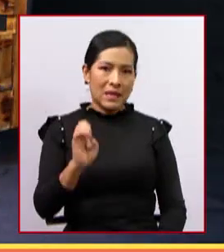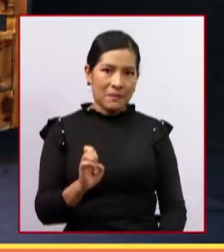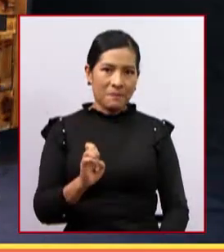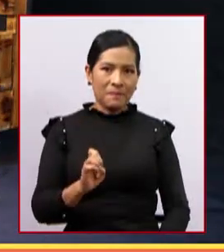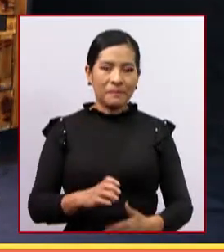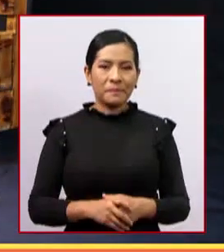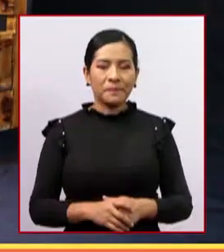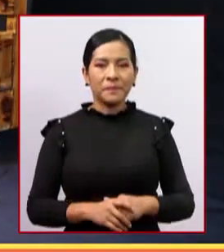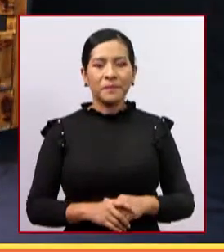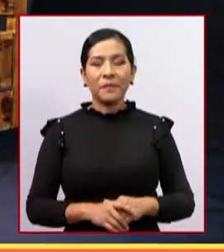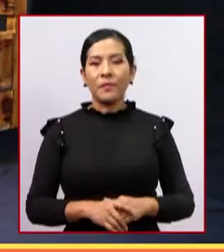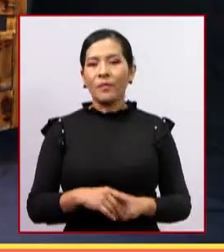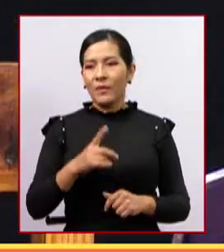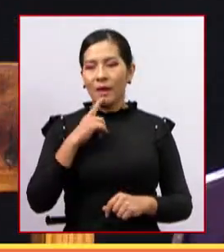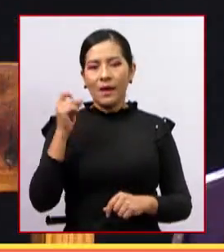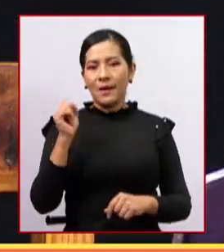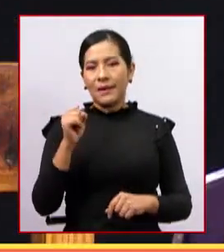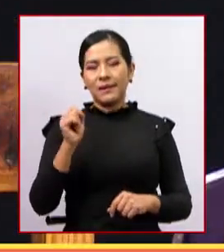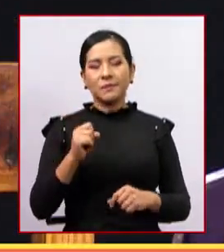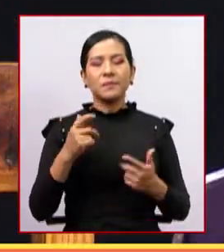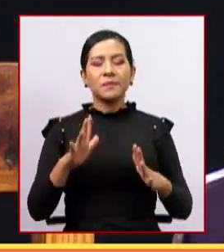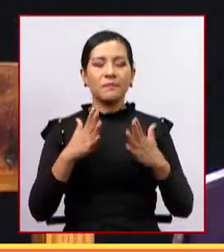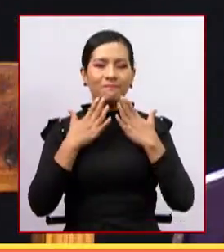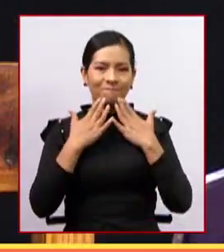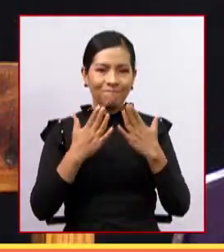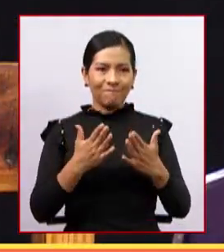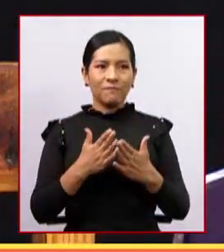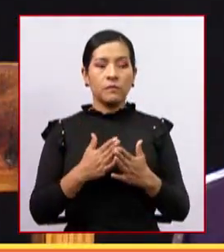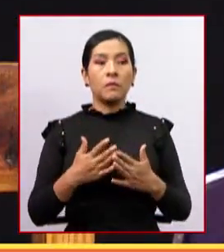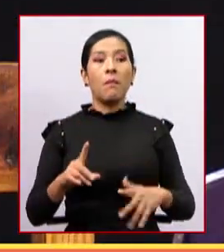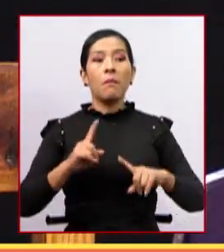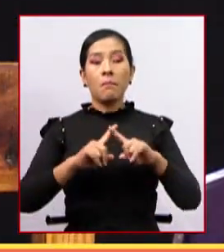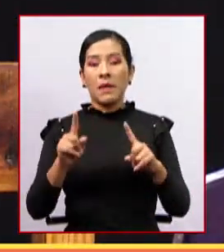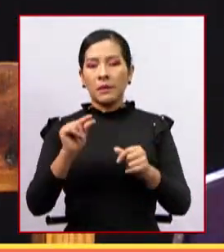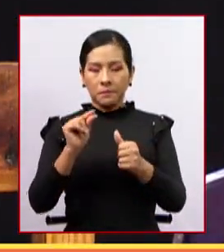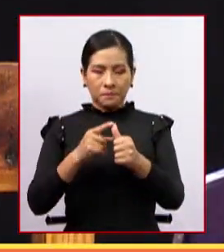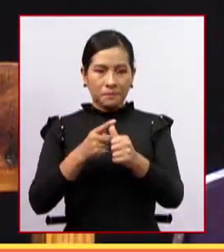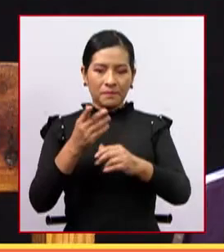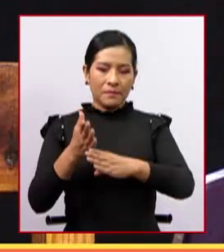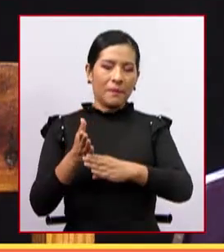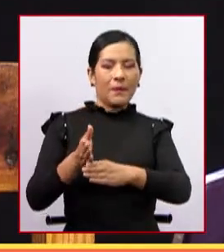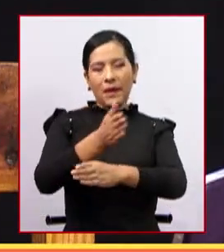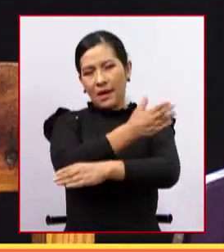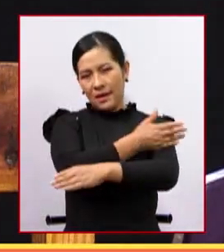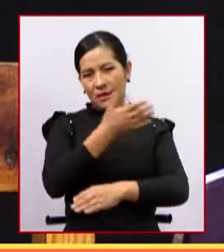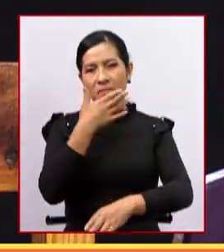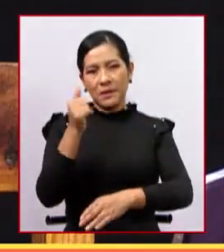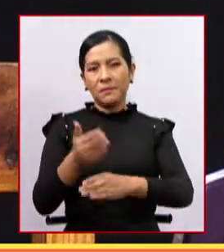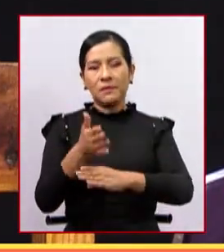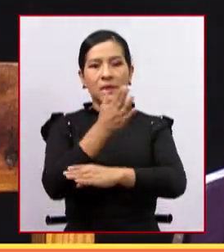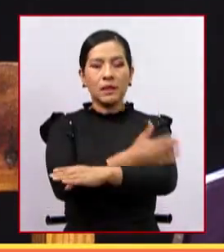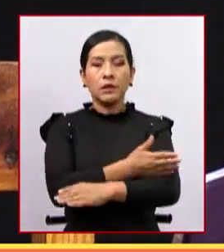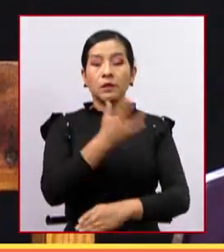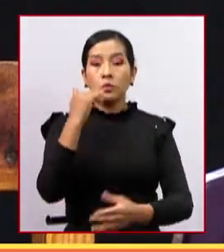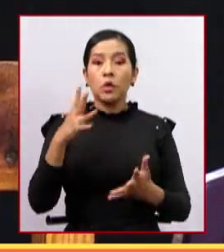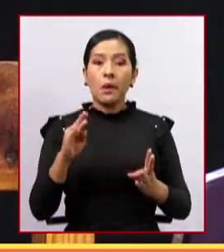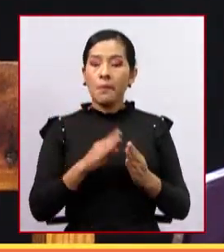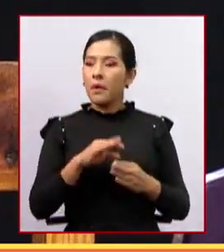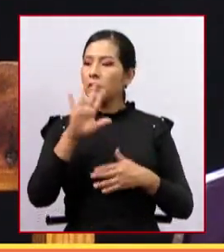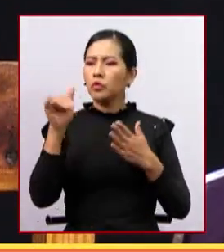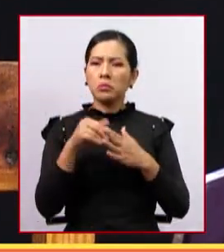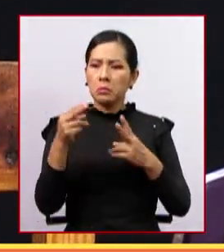esto. Gracias. Mira, tal vez si me permites ir un poquito atrás para la gente que no sabe quiénes